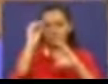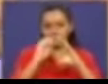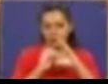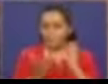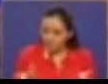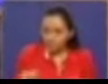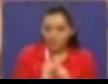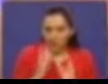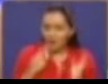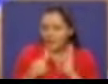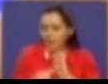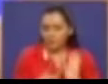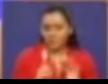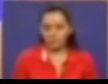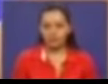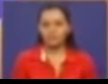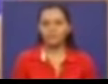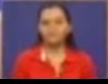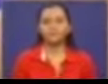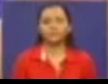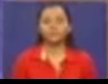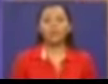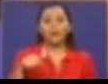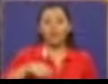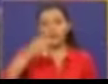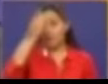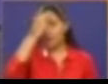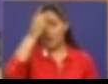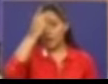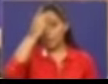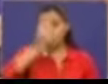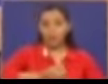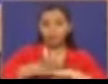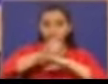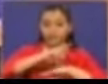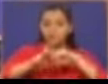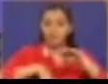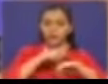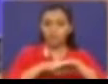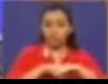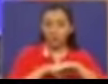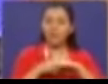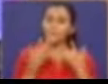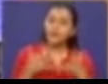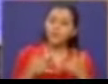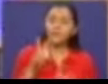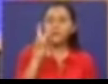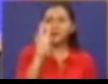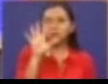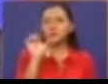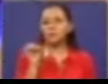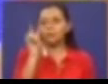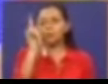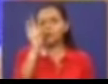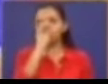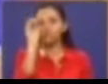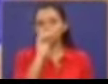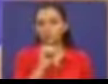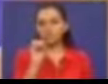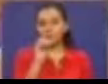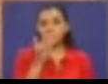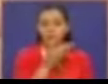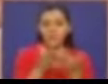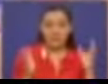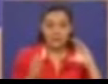Entonces, acá está la deuda del gobierno central, por eso el coeficiente es más bajo, solo 25.2%, el